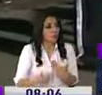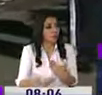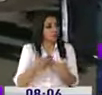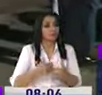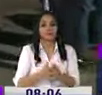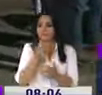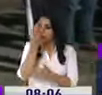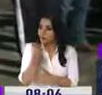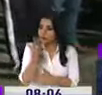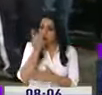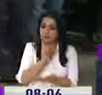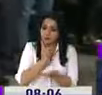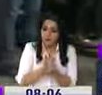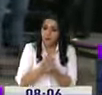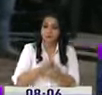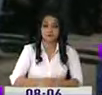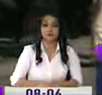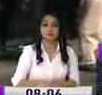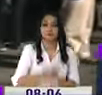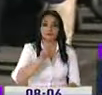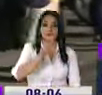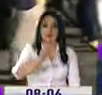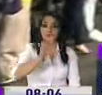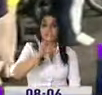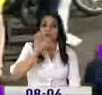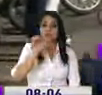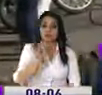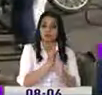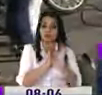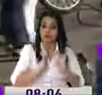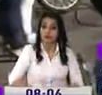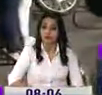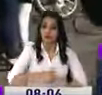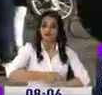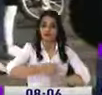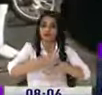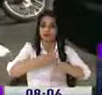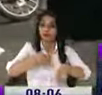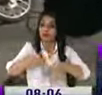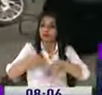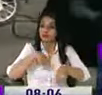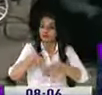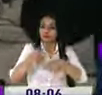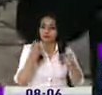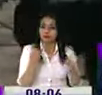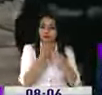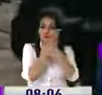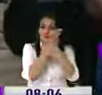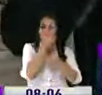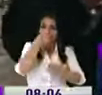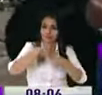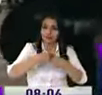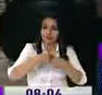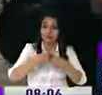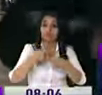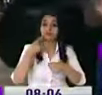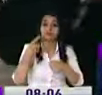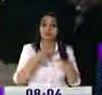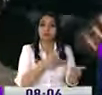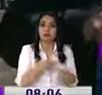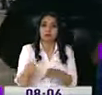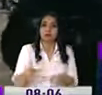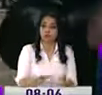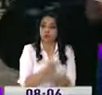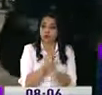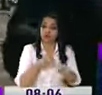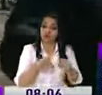días, efectivamente hay 370 funcionarios de la Agencia Metropolitana de Tránsito que estarán para garantizar el dispositivo de seguridad vial y de